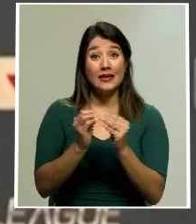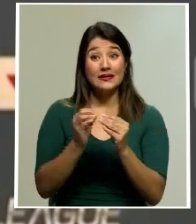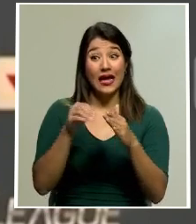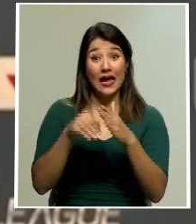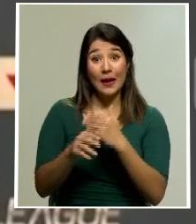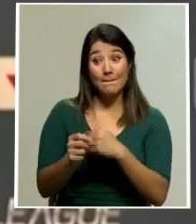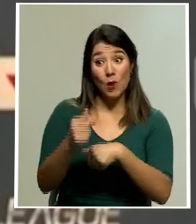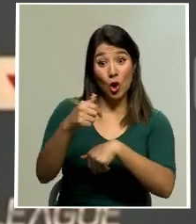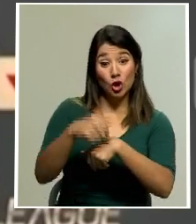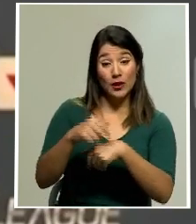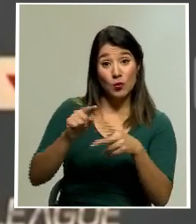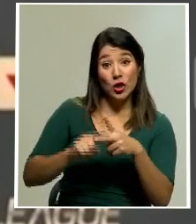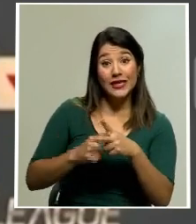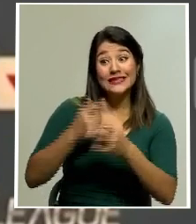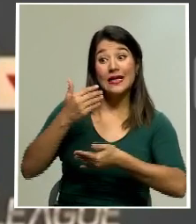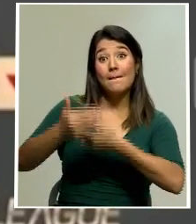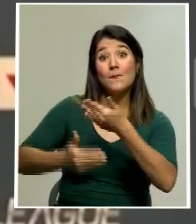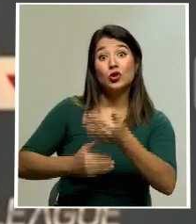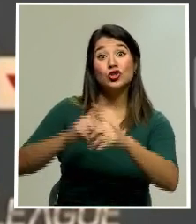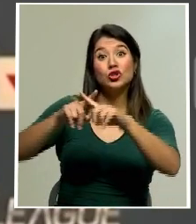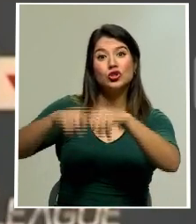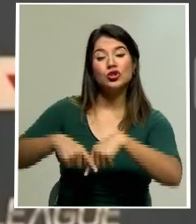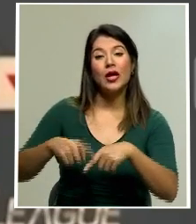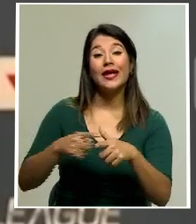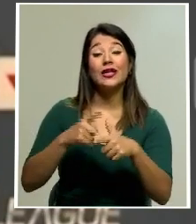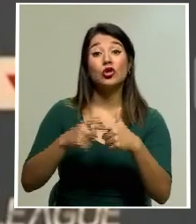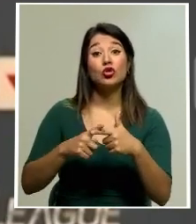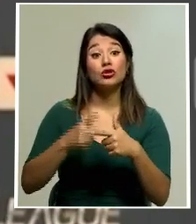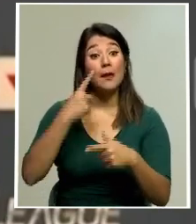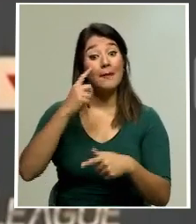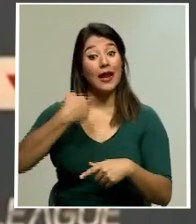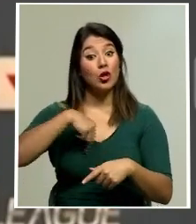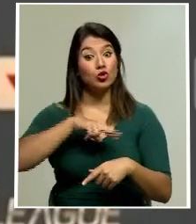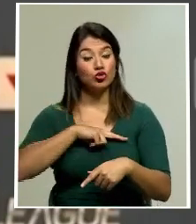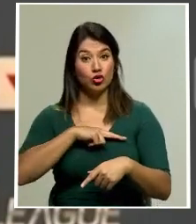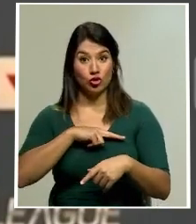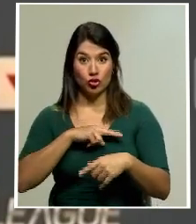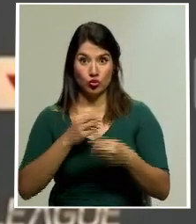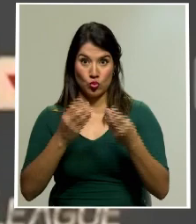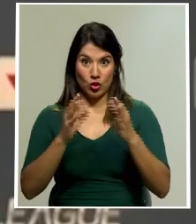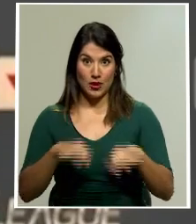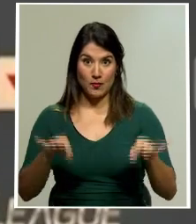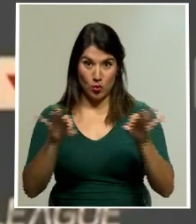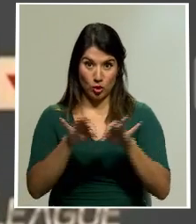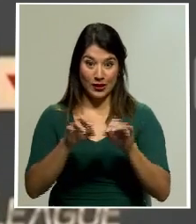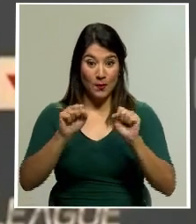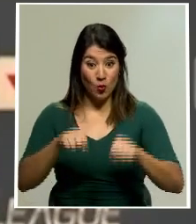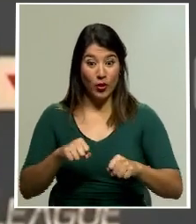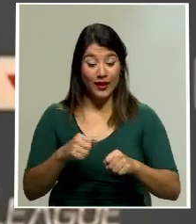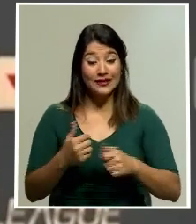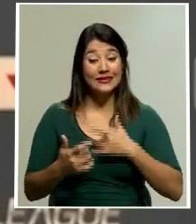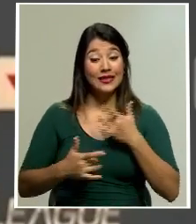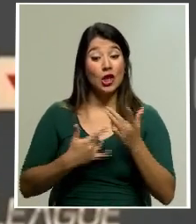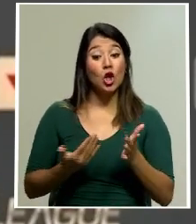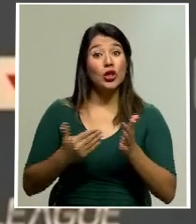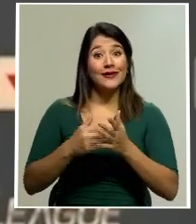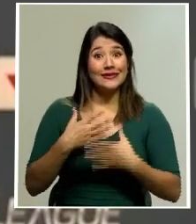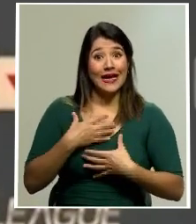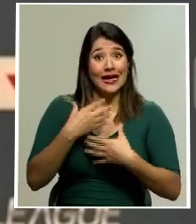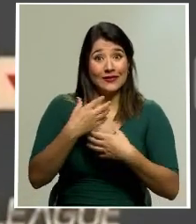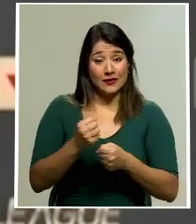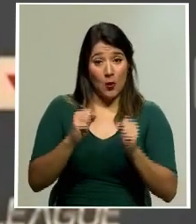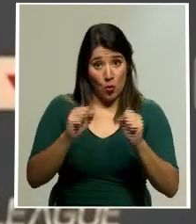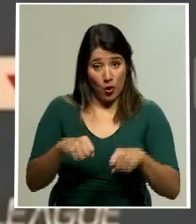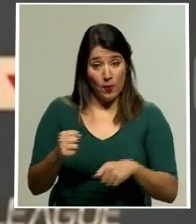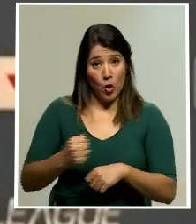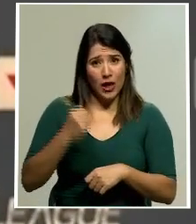estará iniciando la eliminatoria y es importante para nosotros como equipo, como selección, ganar esa confianza de ganar. Sabemos